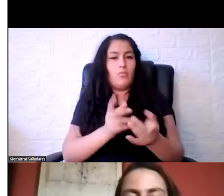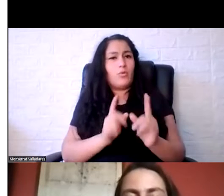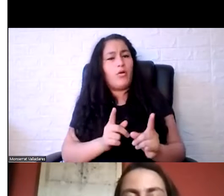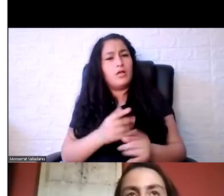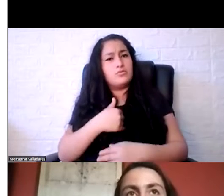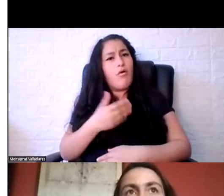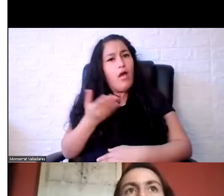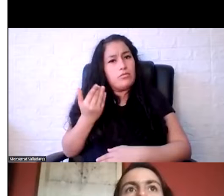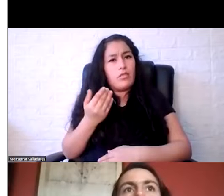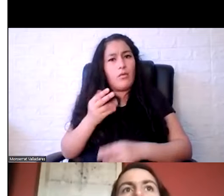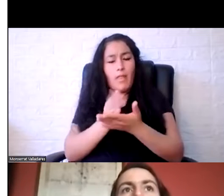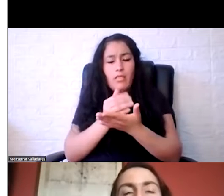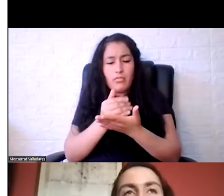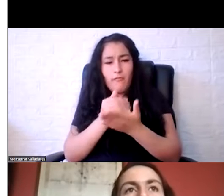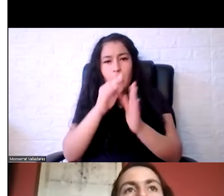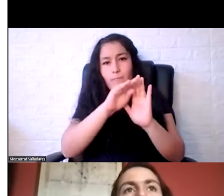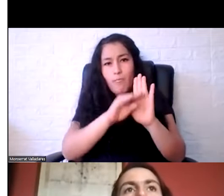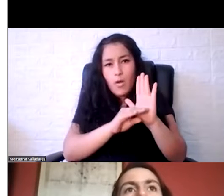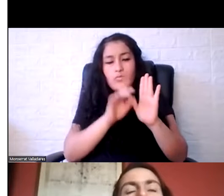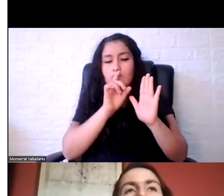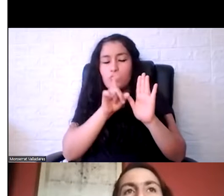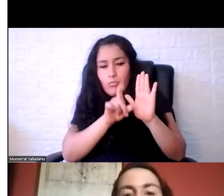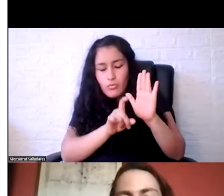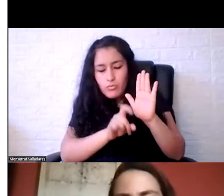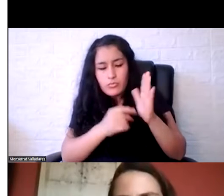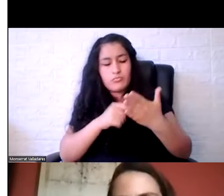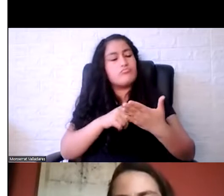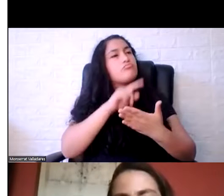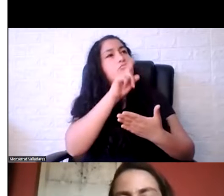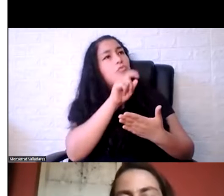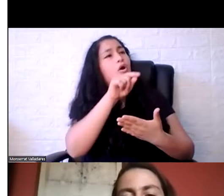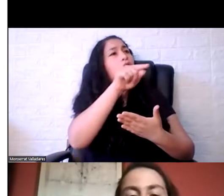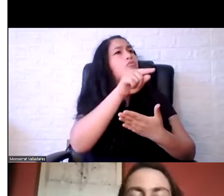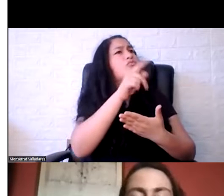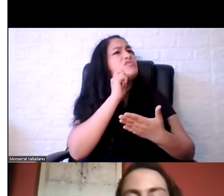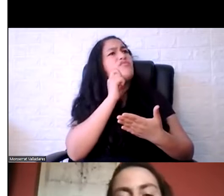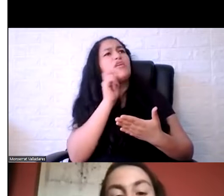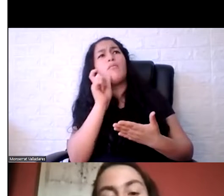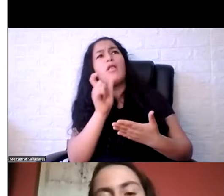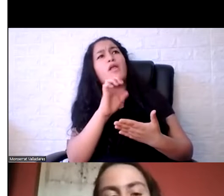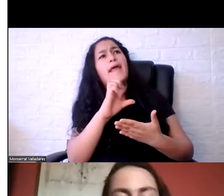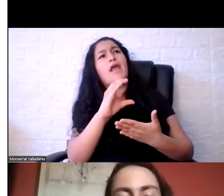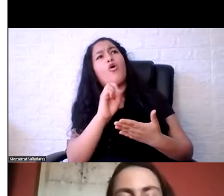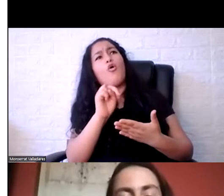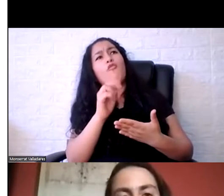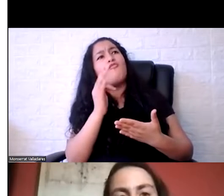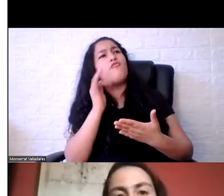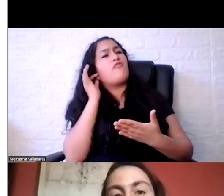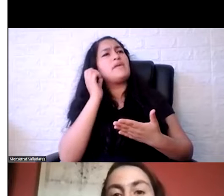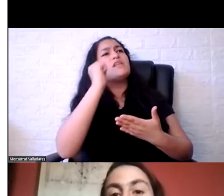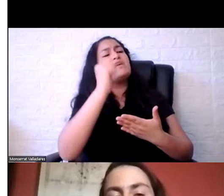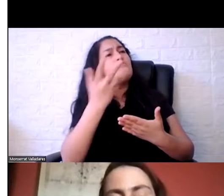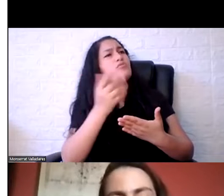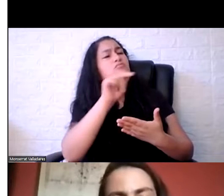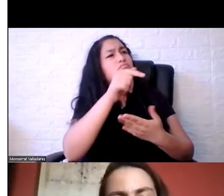entrevistas que tenía que ver con qué es para ti el ecofeminismo, has trabajado siempre con mujeres, cómo ves la inclusión de